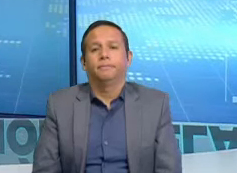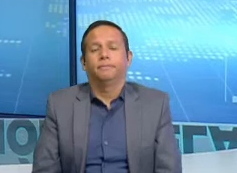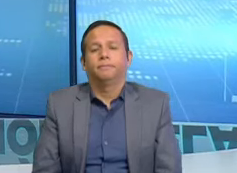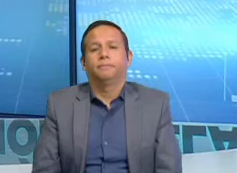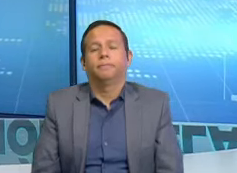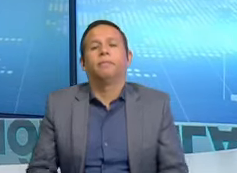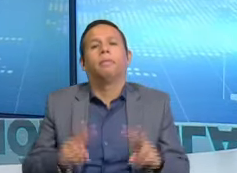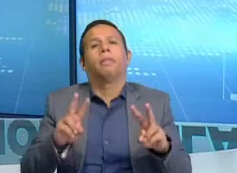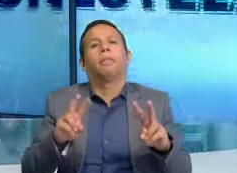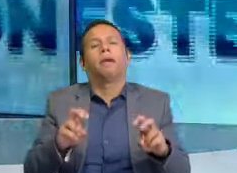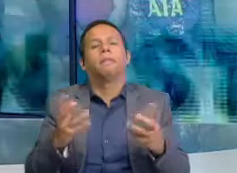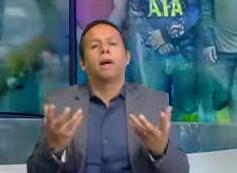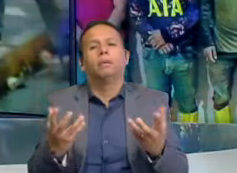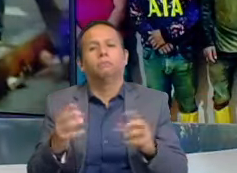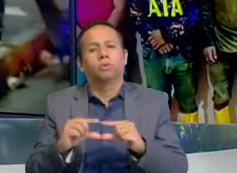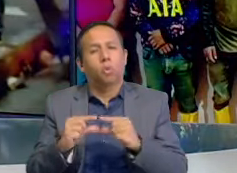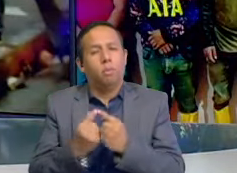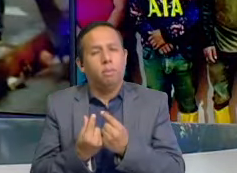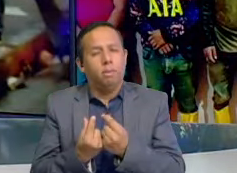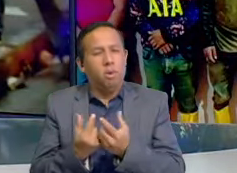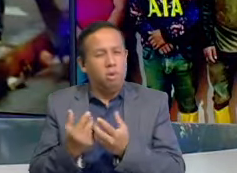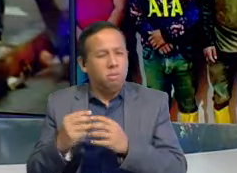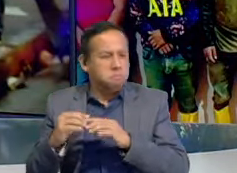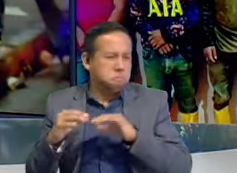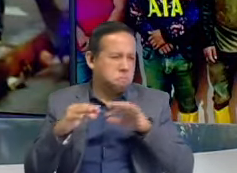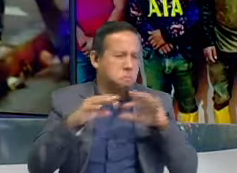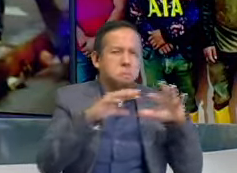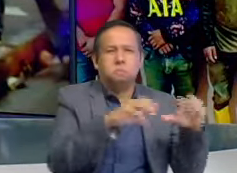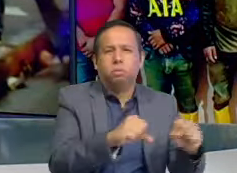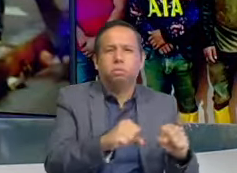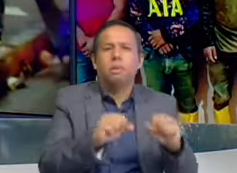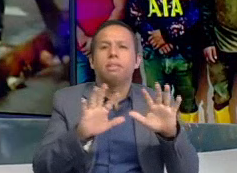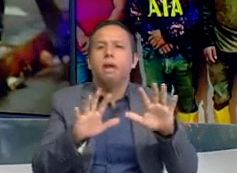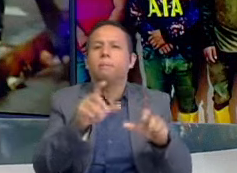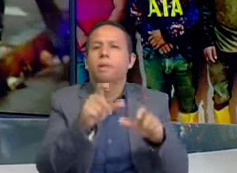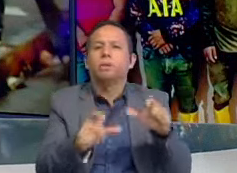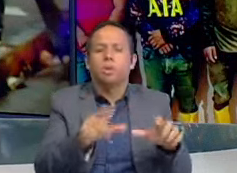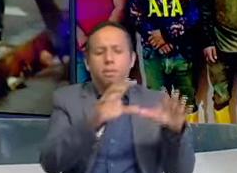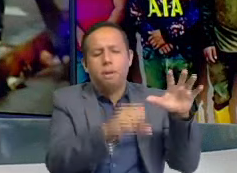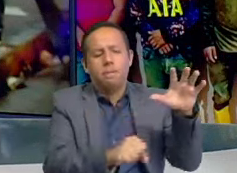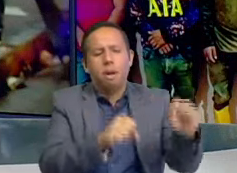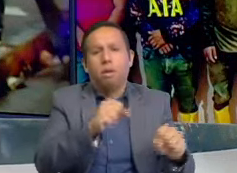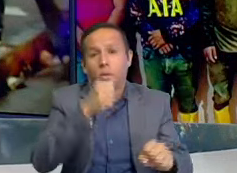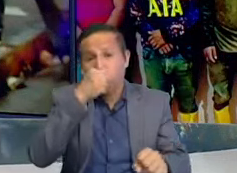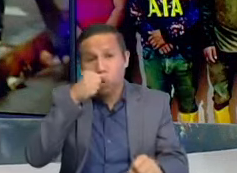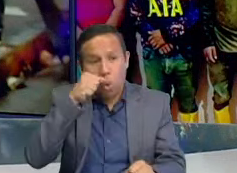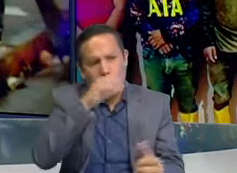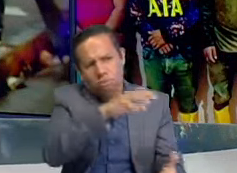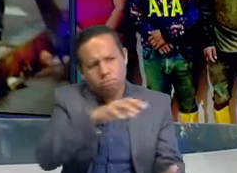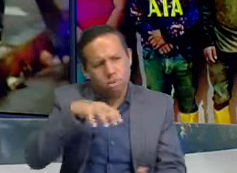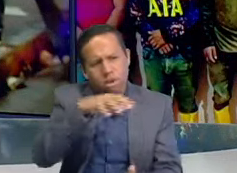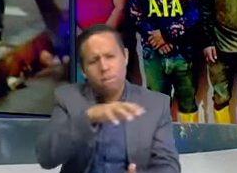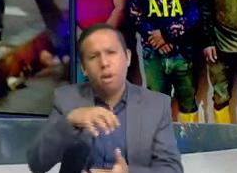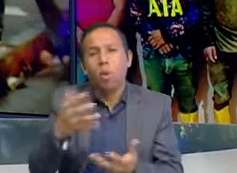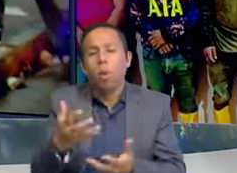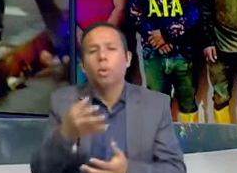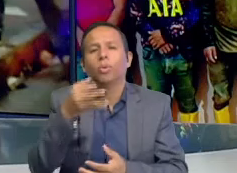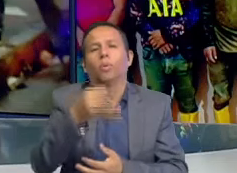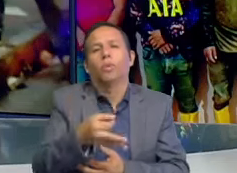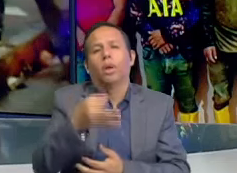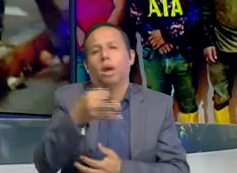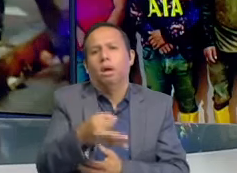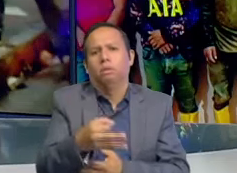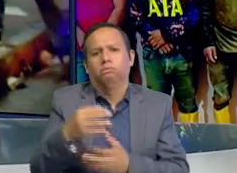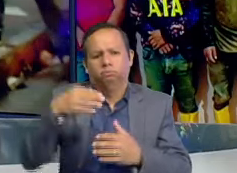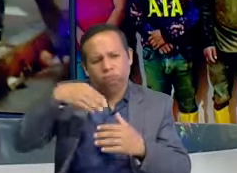La operación Tormenta 4 dejó 10 aprehendidos y permitió el decomiso de dosis de droga en Durán. Durante el allanamiento de más